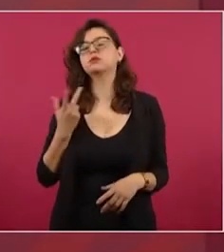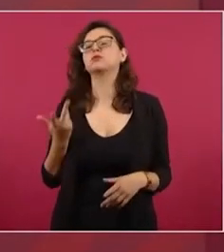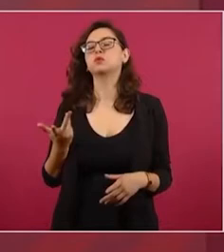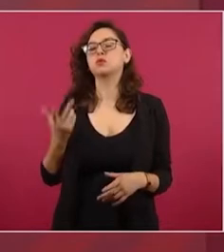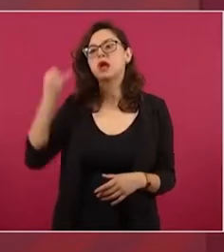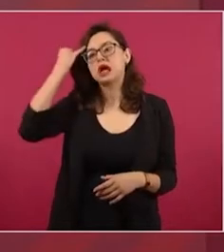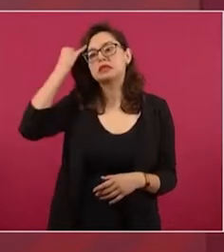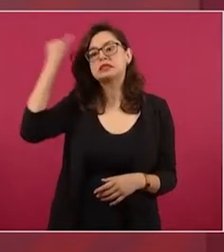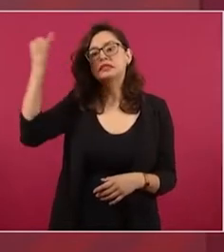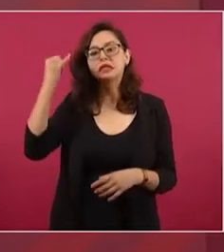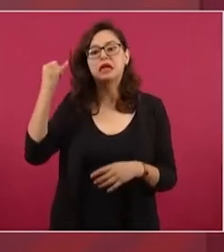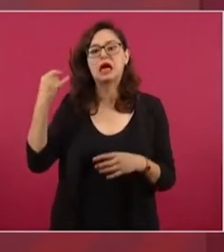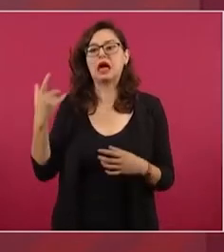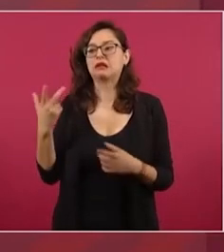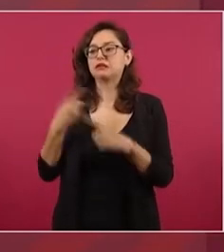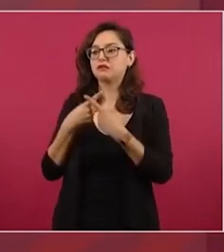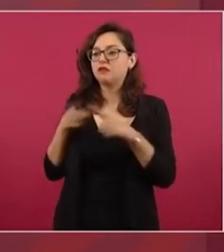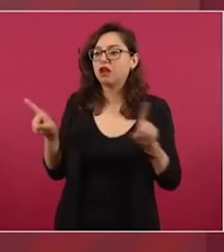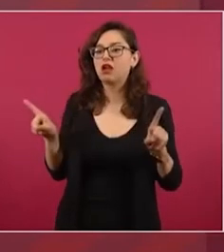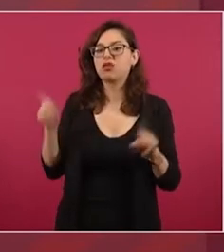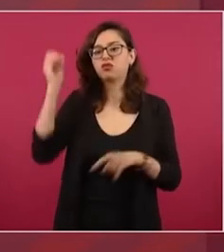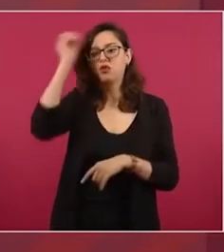políticas, ideológicas,